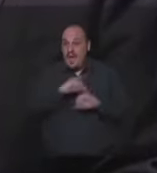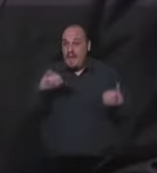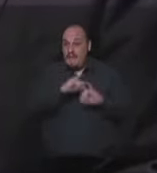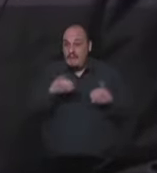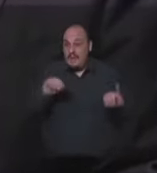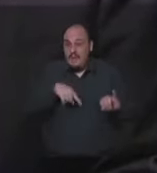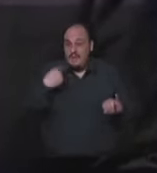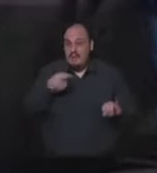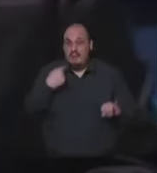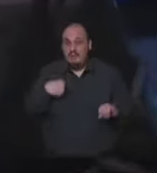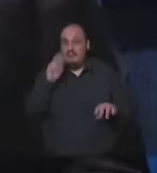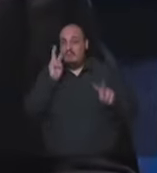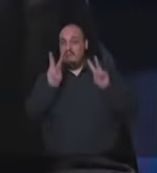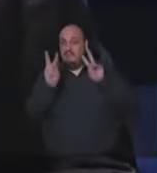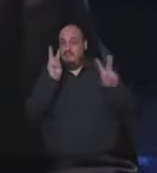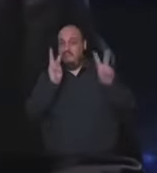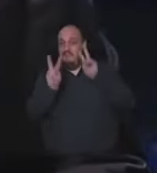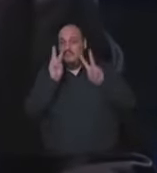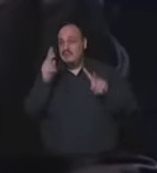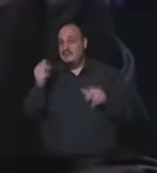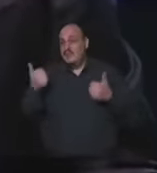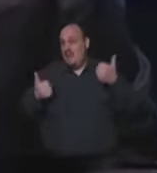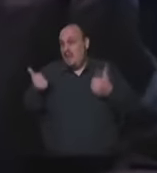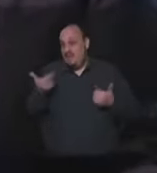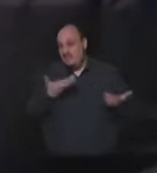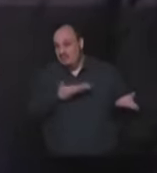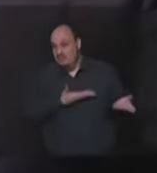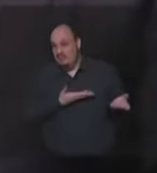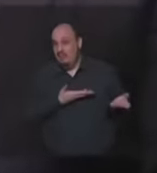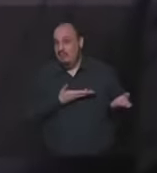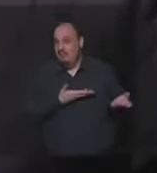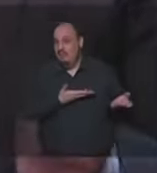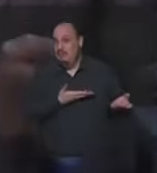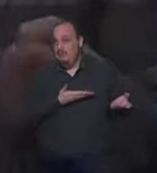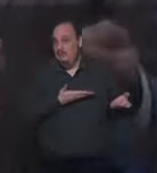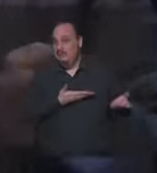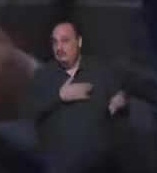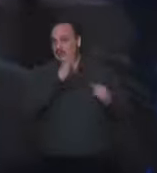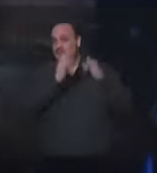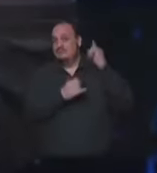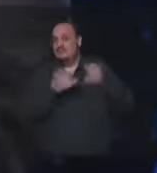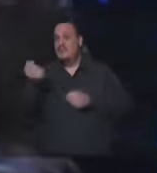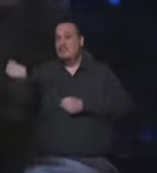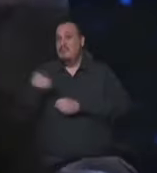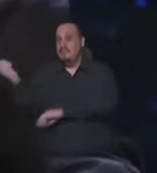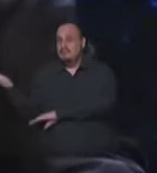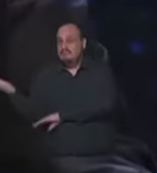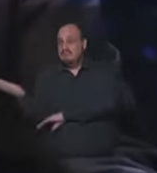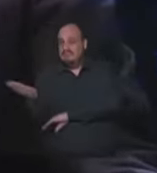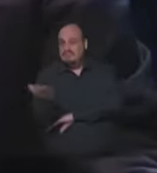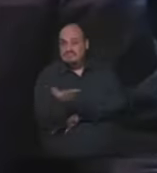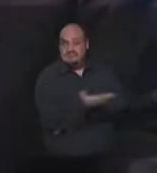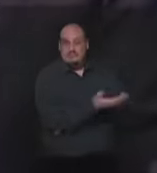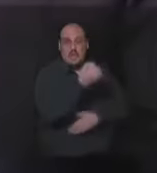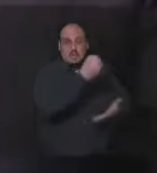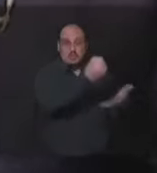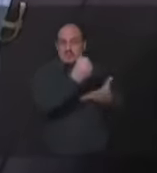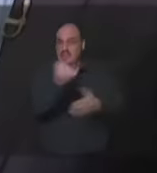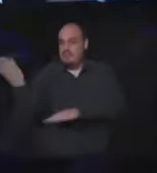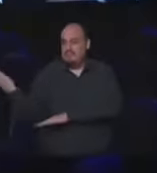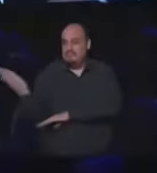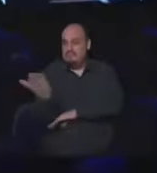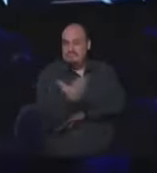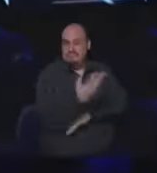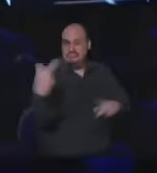escuchamos a este candidato hablar de motosierra eliminando subsidios que representan entre